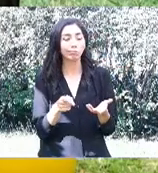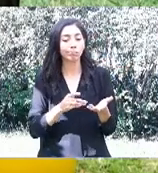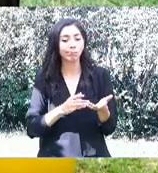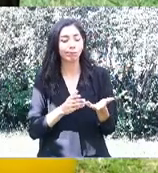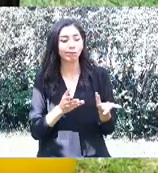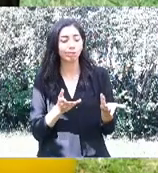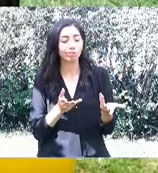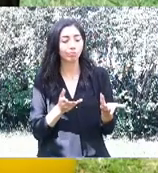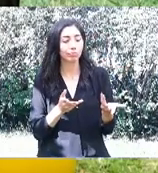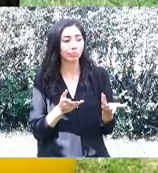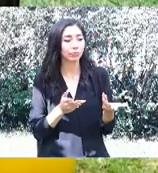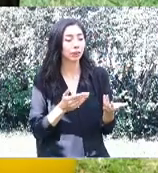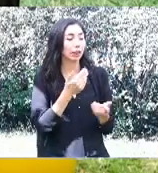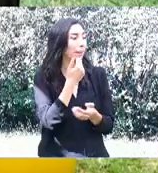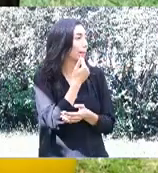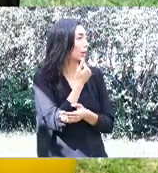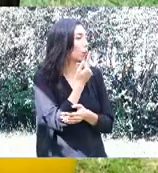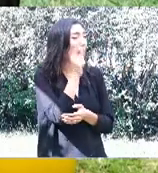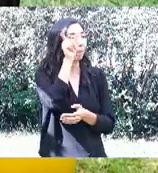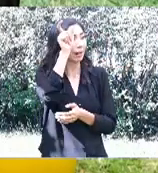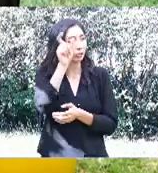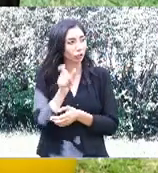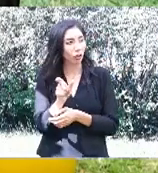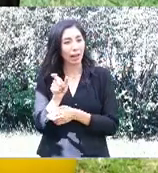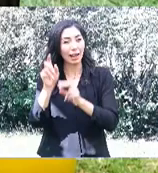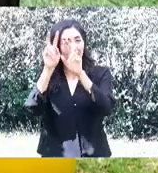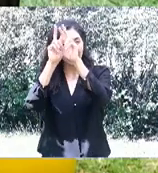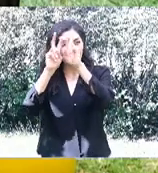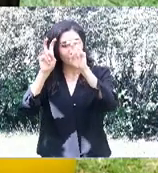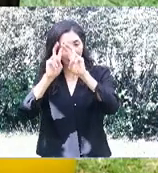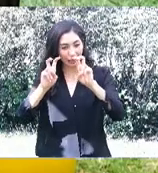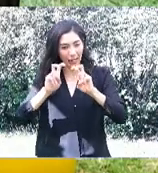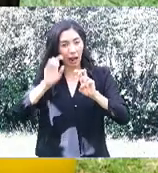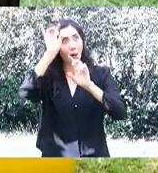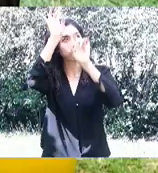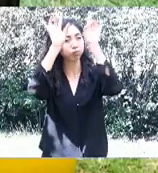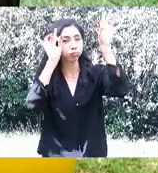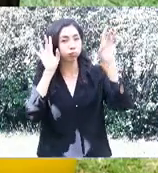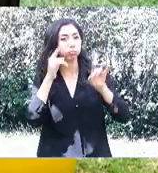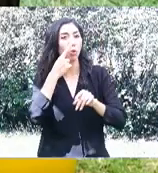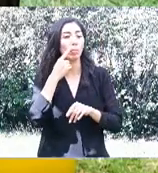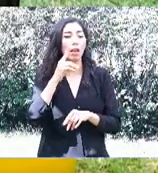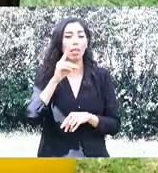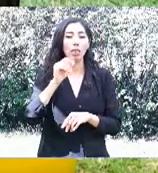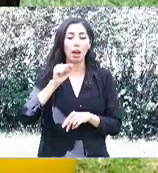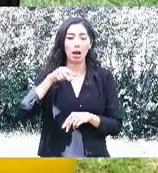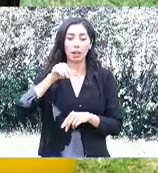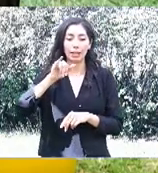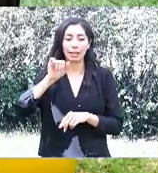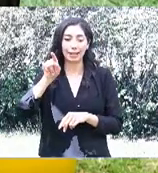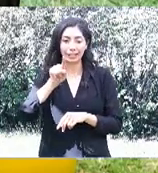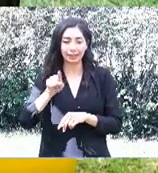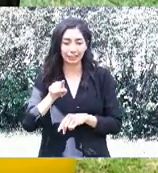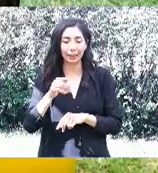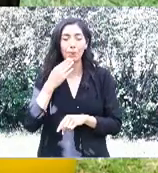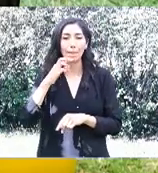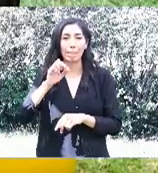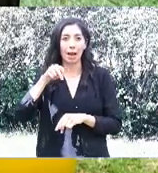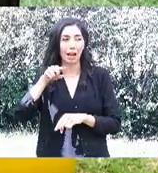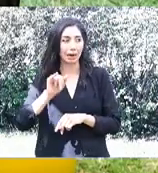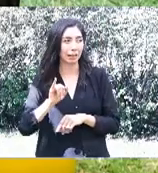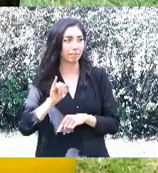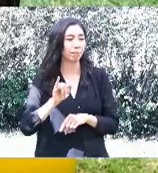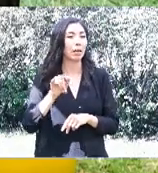y acá tomo eh una cita de un antropólogo que Investiga eh astronomía eh stanislav Y y vansky eh que él habla que la